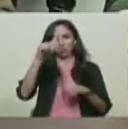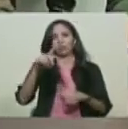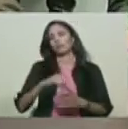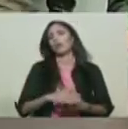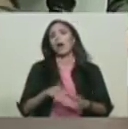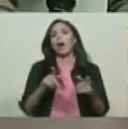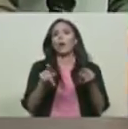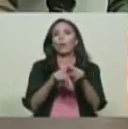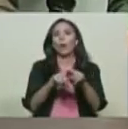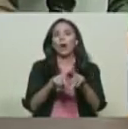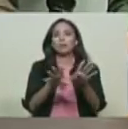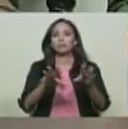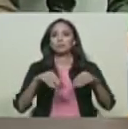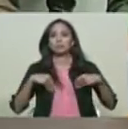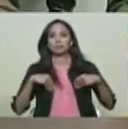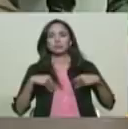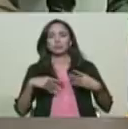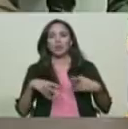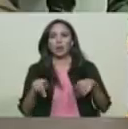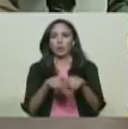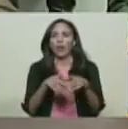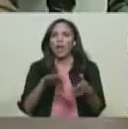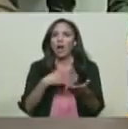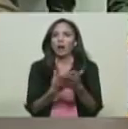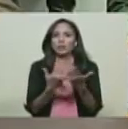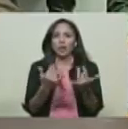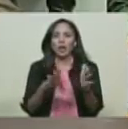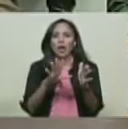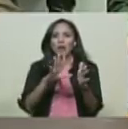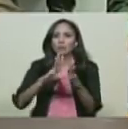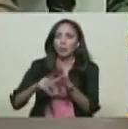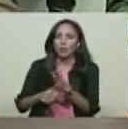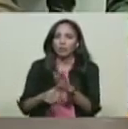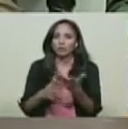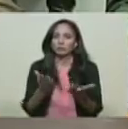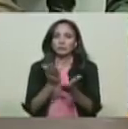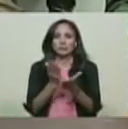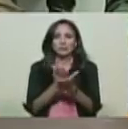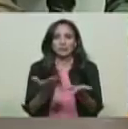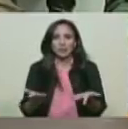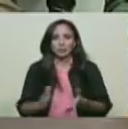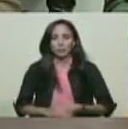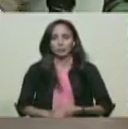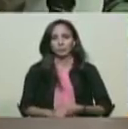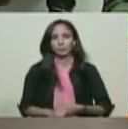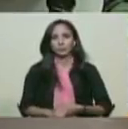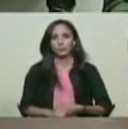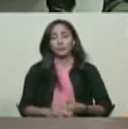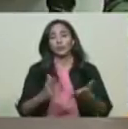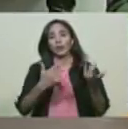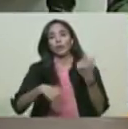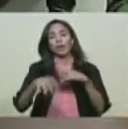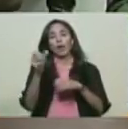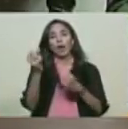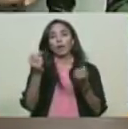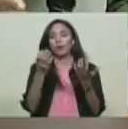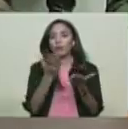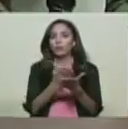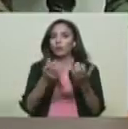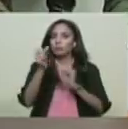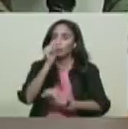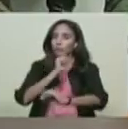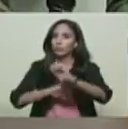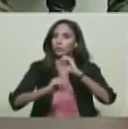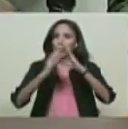mudos. ¿Hasta dónde llegarán las mafias, verdad? Vamos a defender. Esto tiene que ver con la defensa de la economía de todo el occidente del